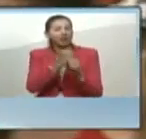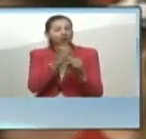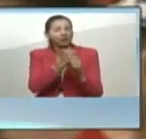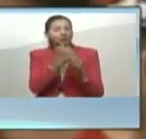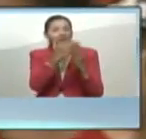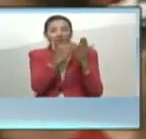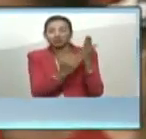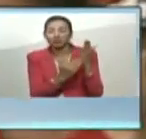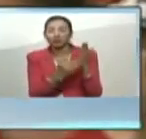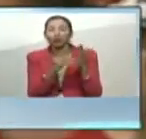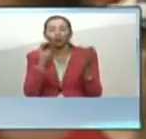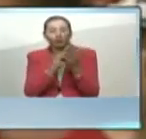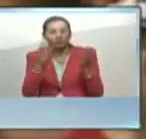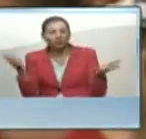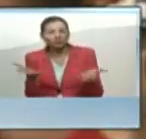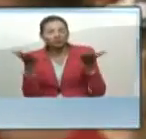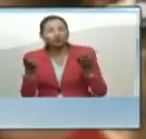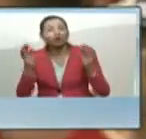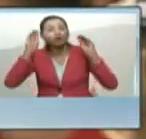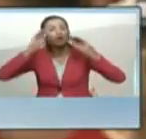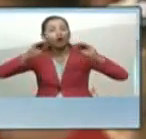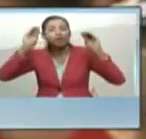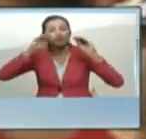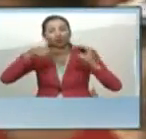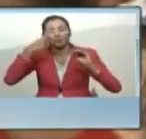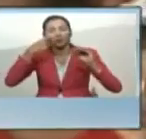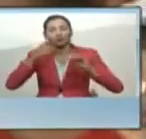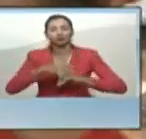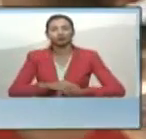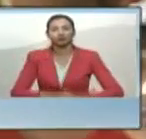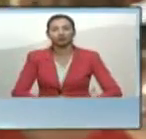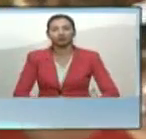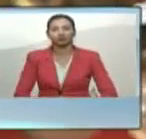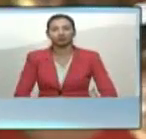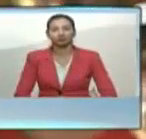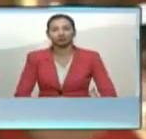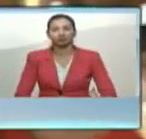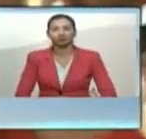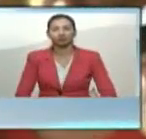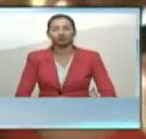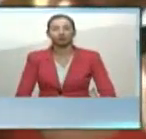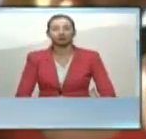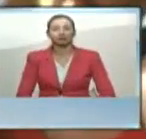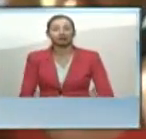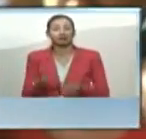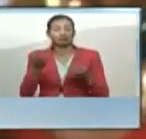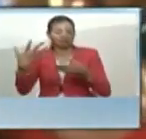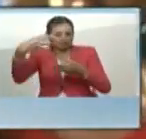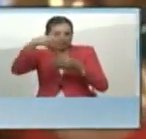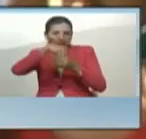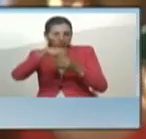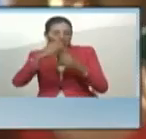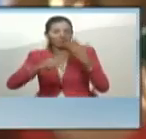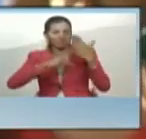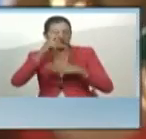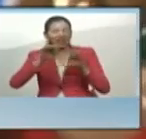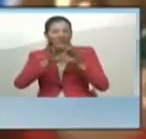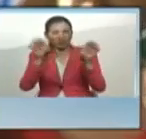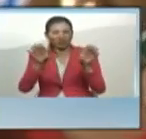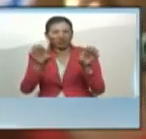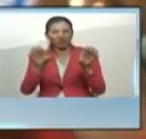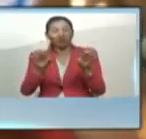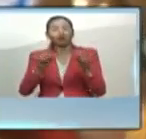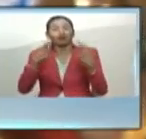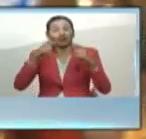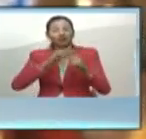relanzar los procesos de formación política, ejerciendo así y enmarcado en el plan educativo el